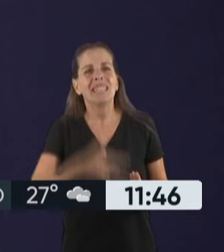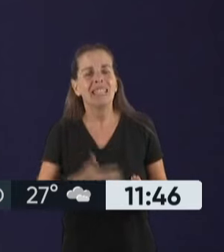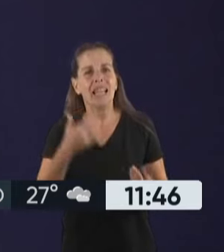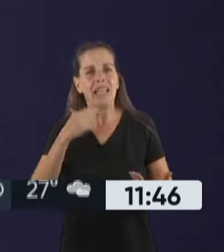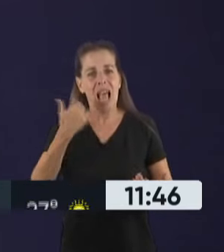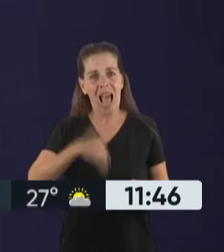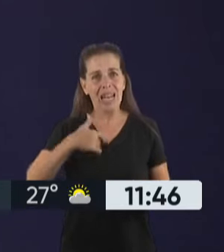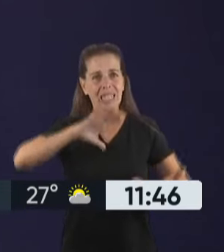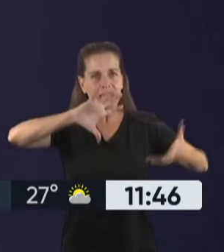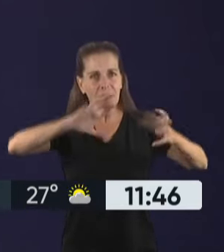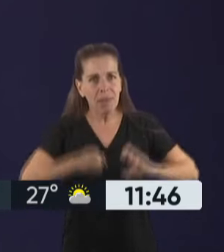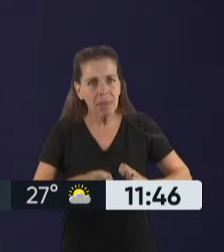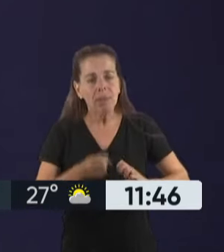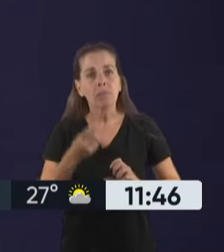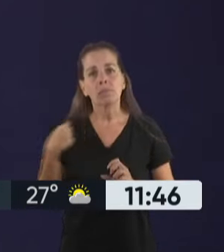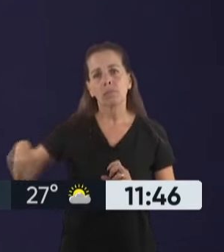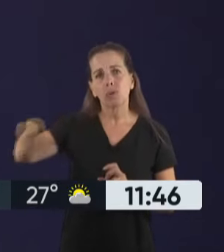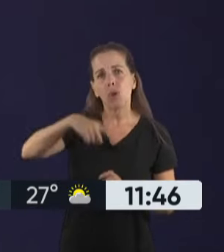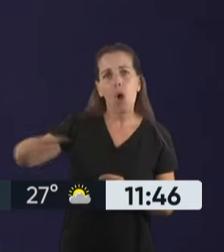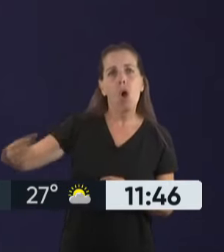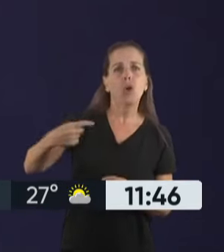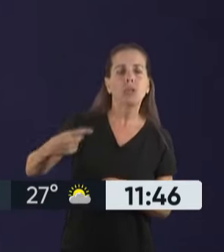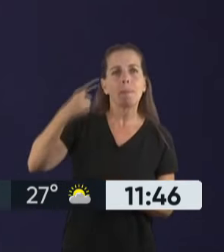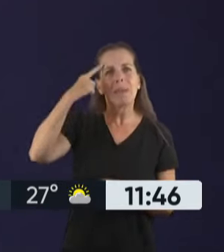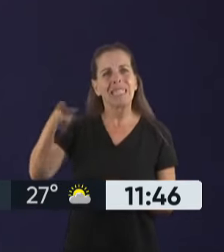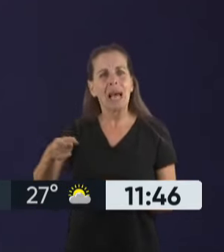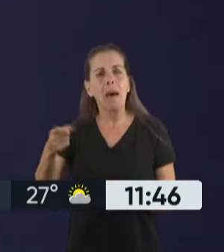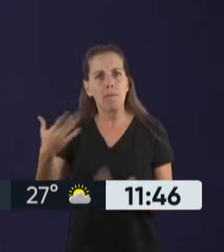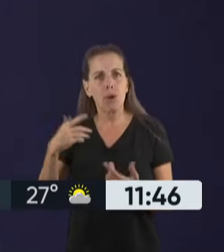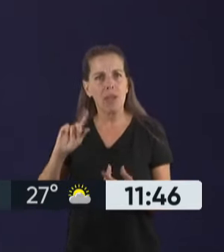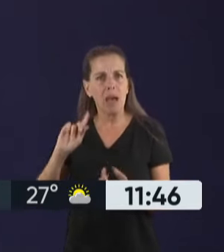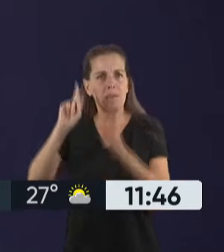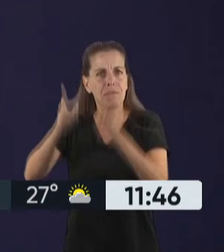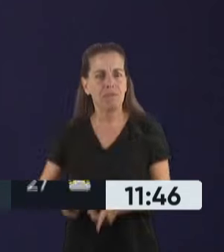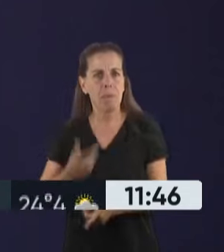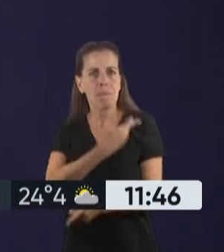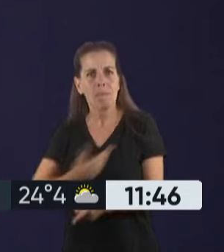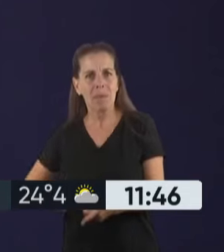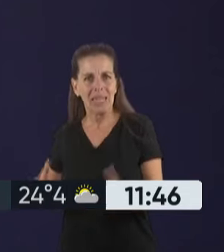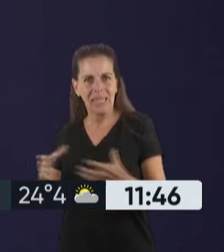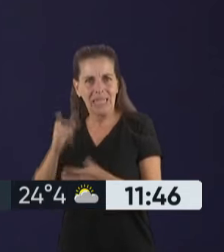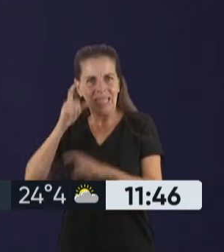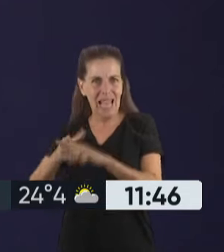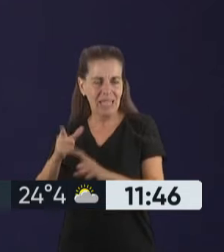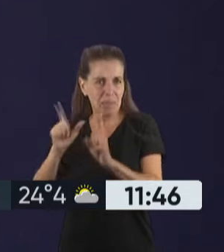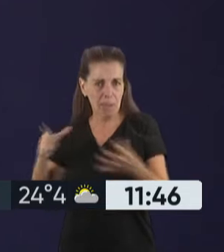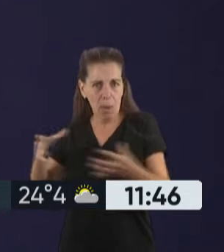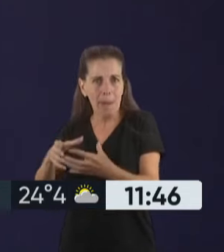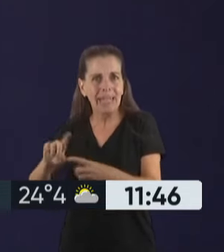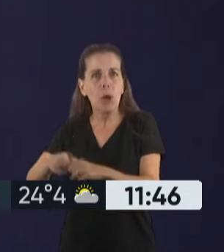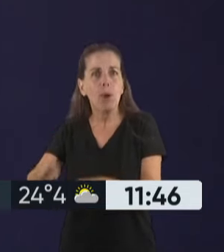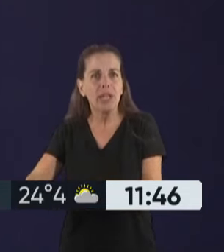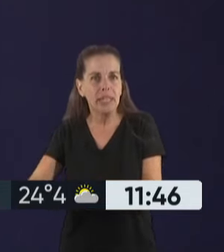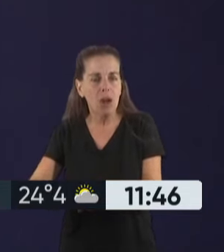ellos les indicaba que podían digamos tener alguna chance de seguir gobernando pero al margen de eso que es un análisis más de charla de